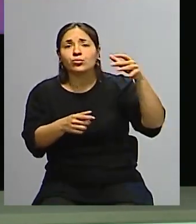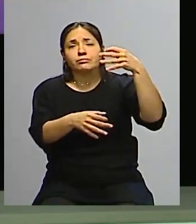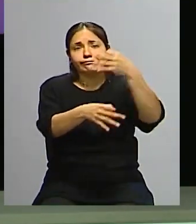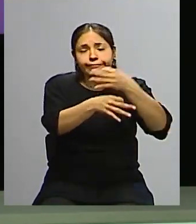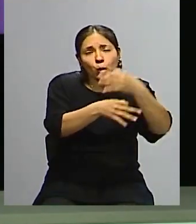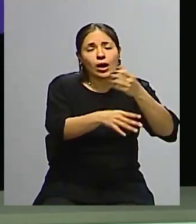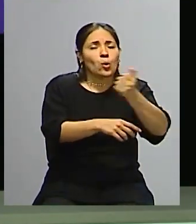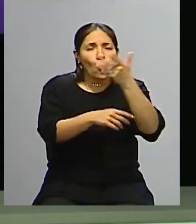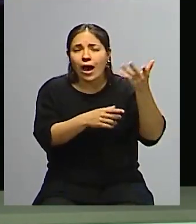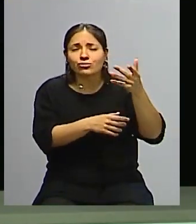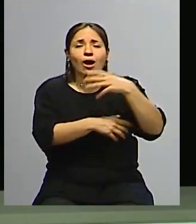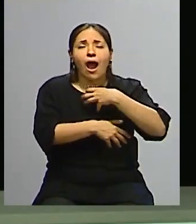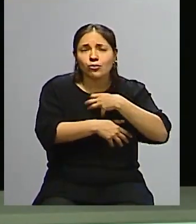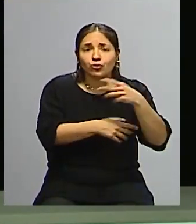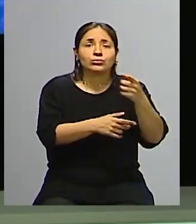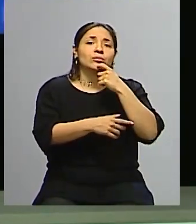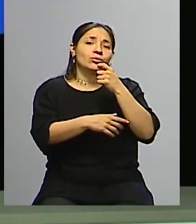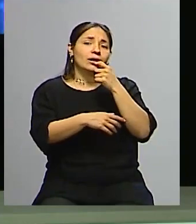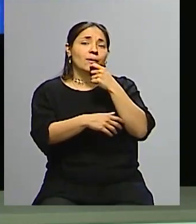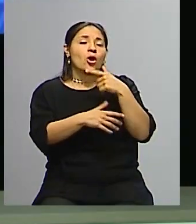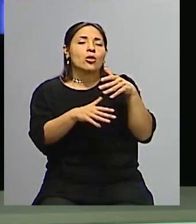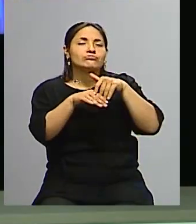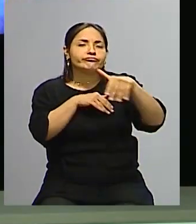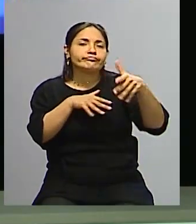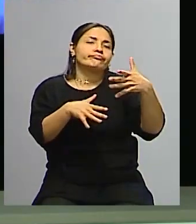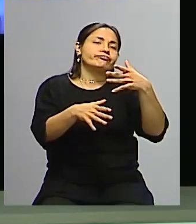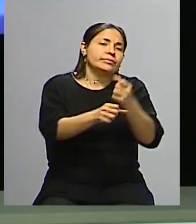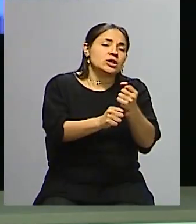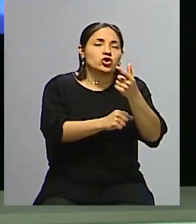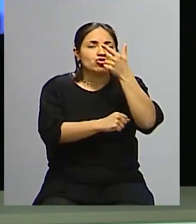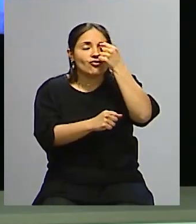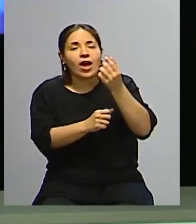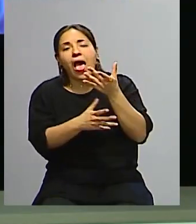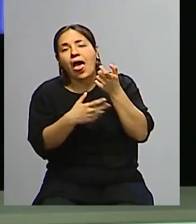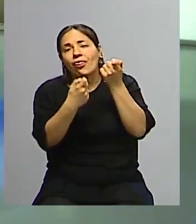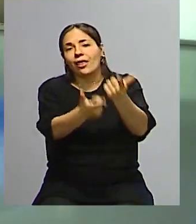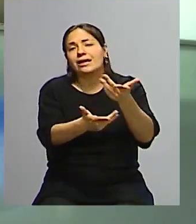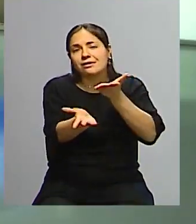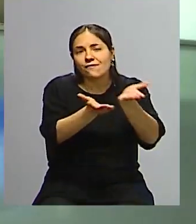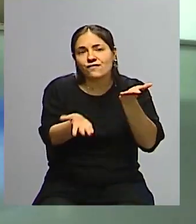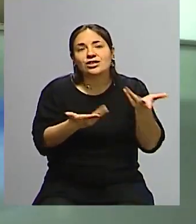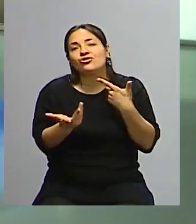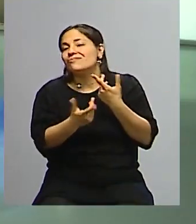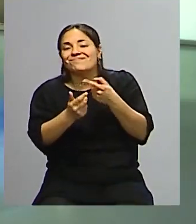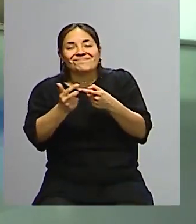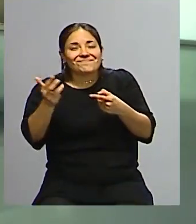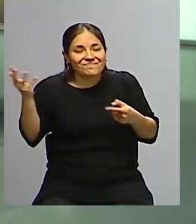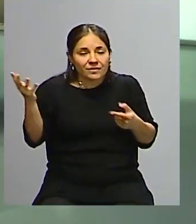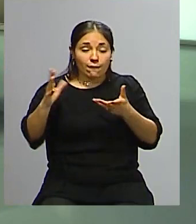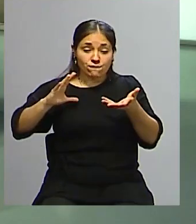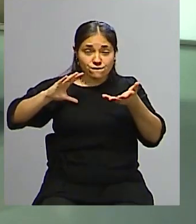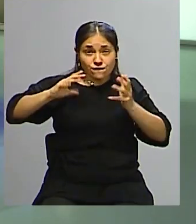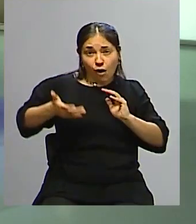Les voy a poner una movilidad para que se trasladen a la escuela, construyo una nueva escuela. Es decir, que la técnica va a